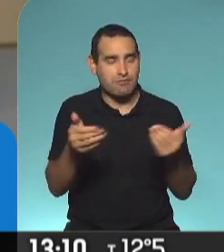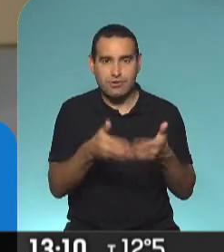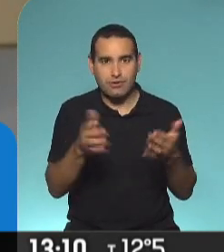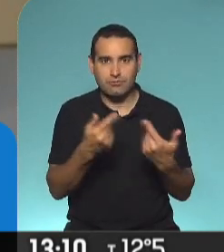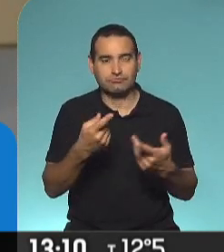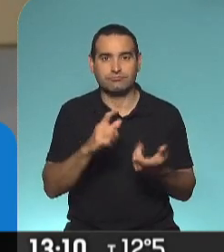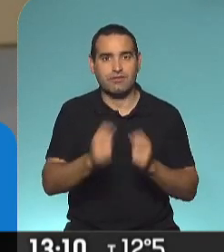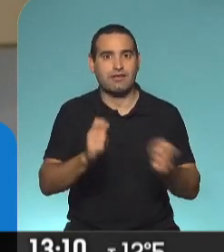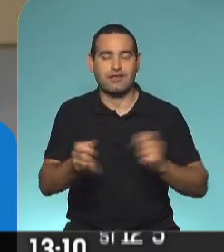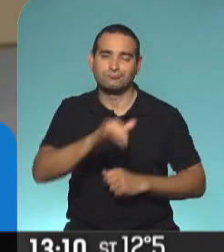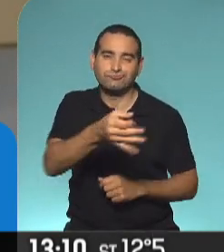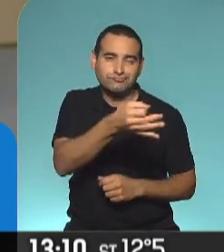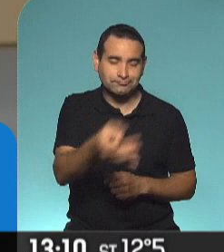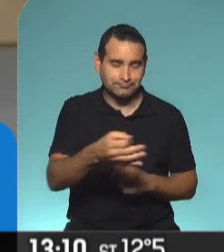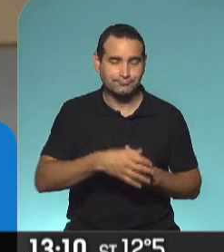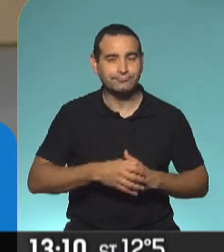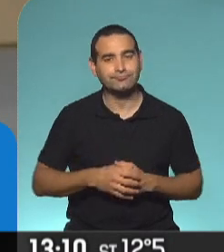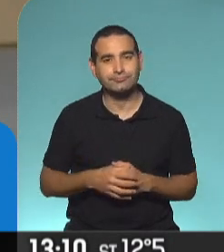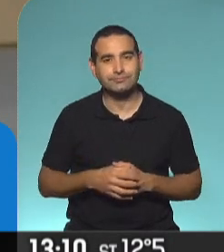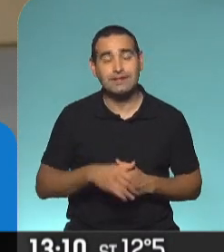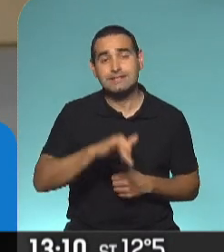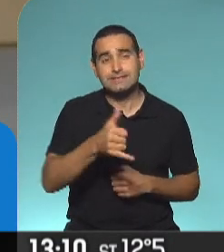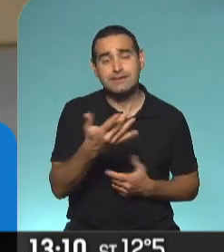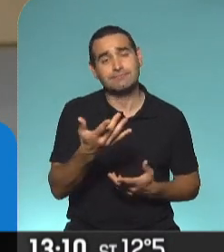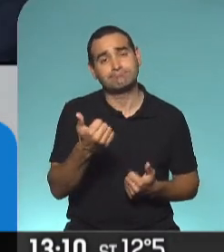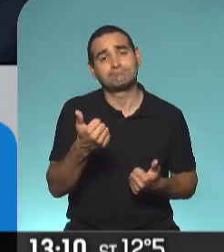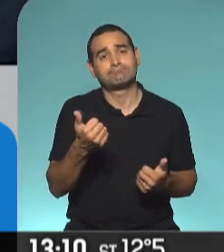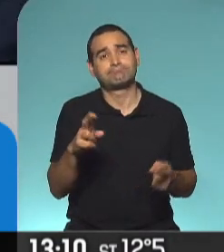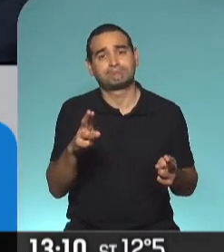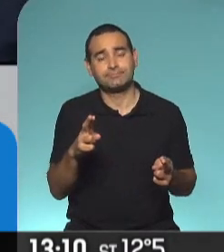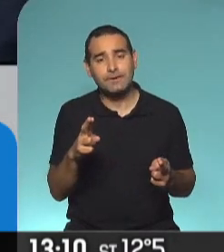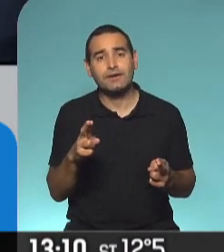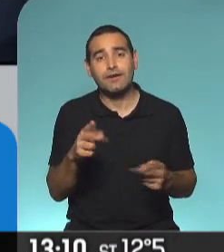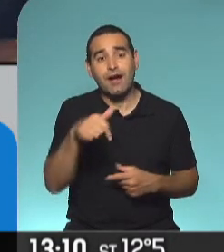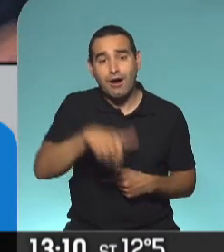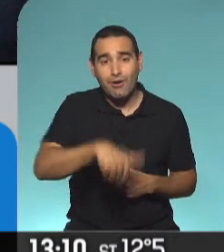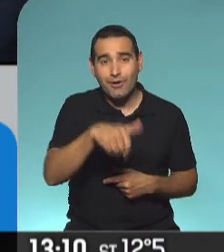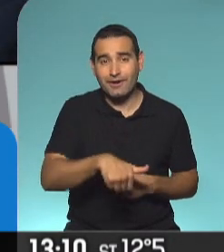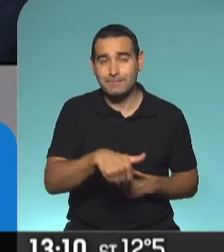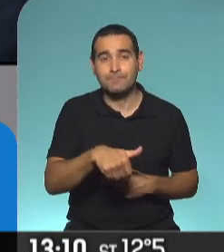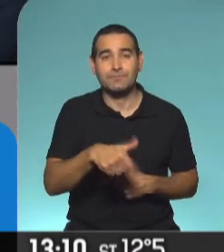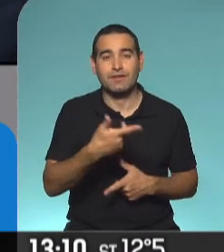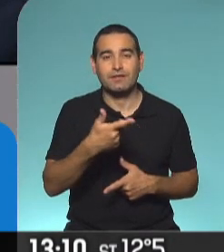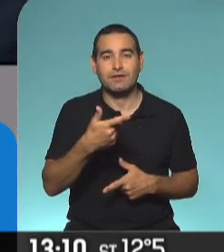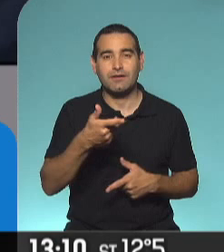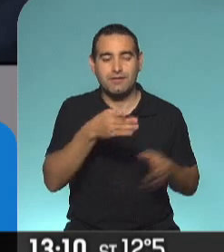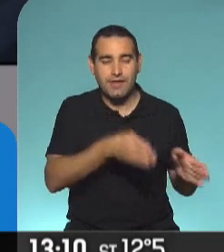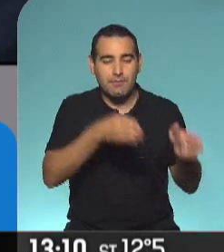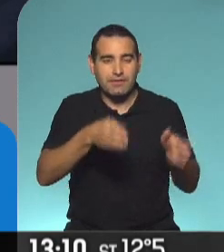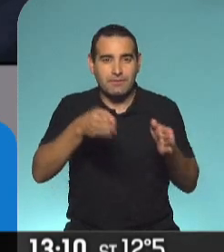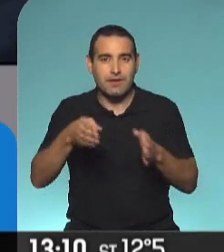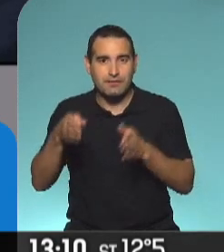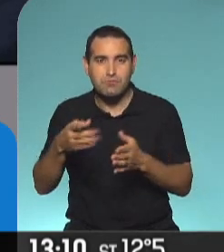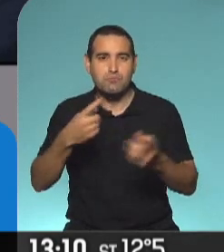si efectivamente bueno la verdad es que afortunadamente con la implementación de diferentes etapas se han ido realizando